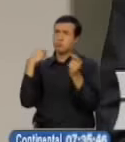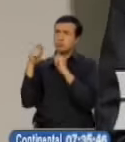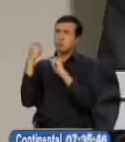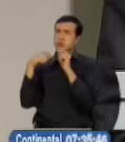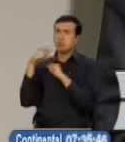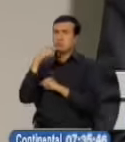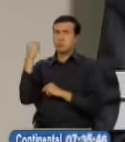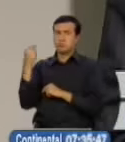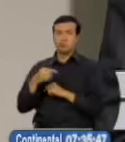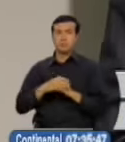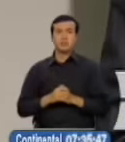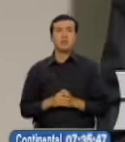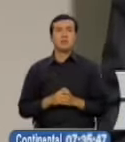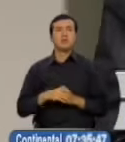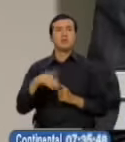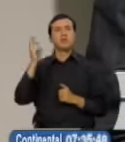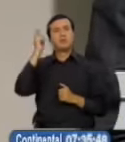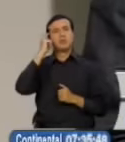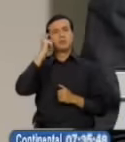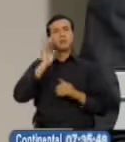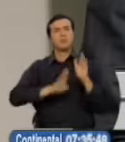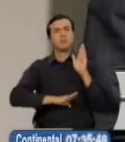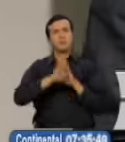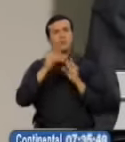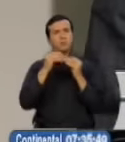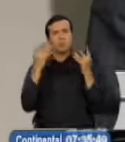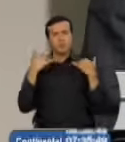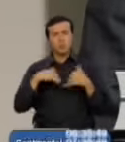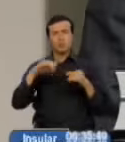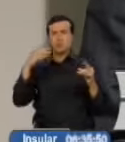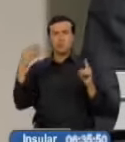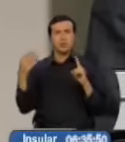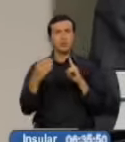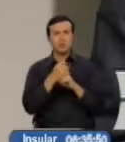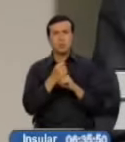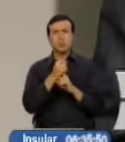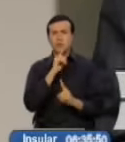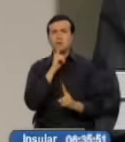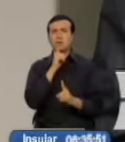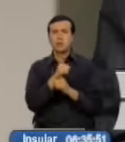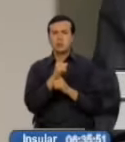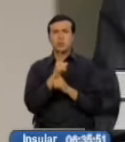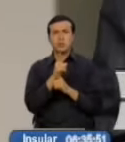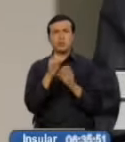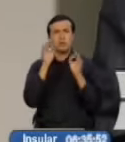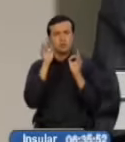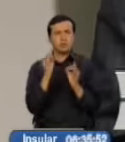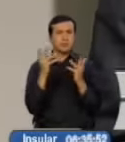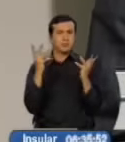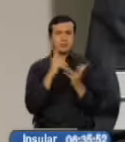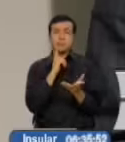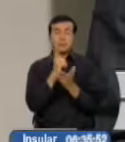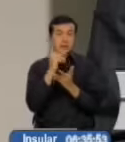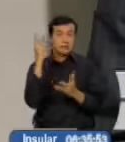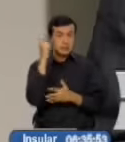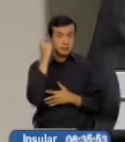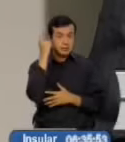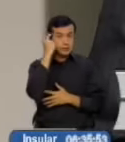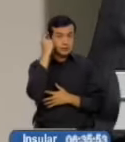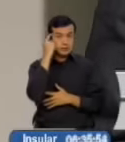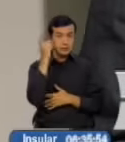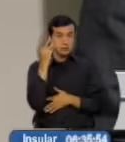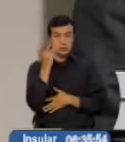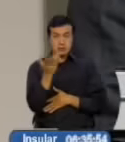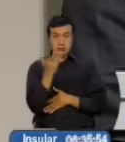Yo considero, yo supongo que podemos avanzar muchísimo a lograr los resultados muy deseados, tomando en cuenta que